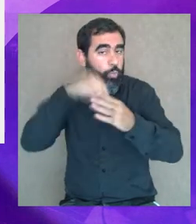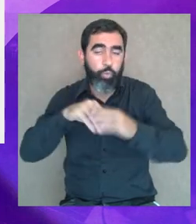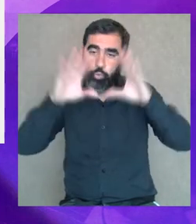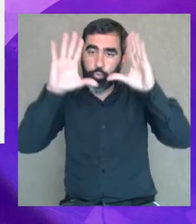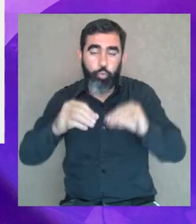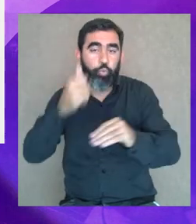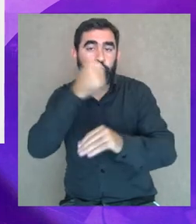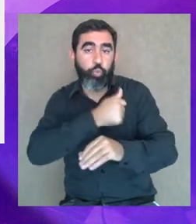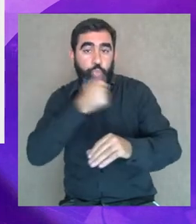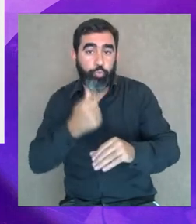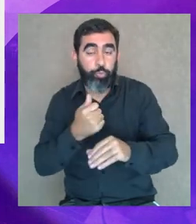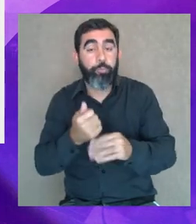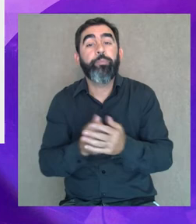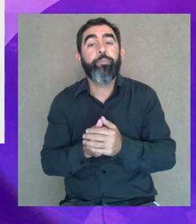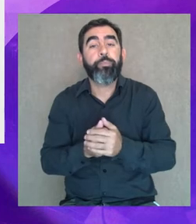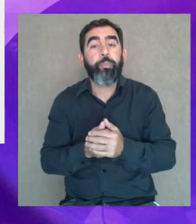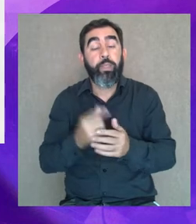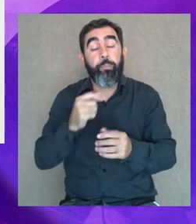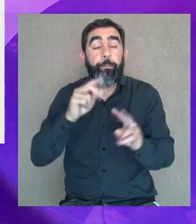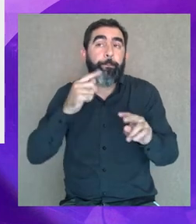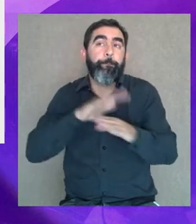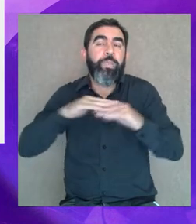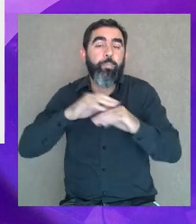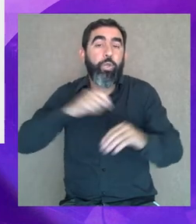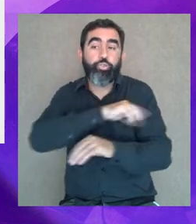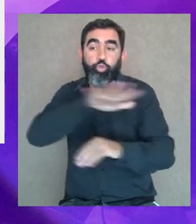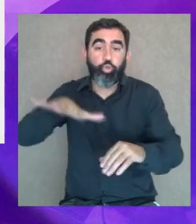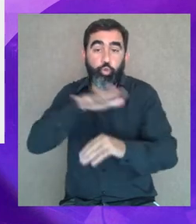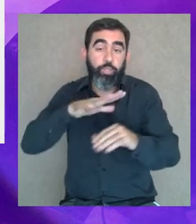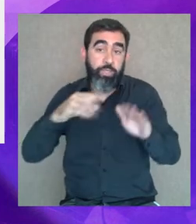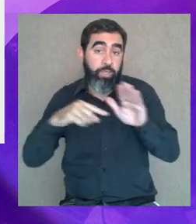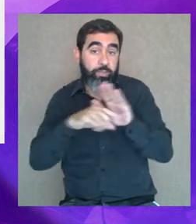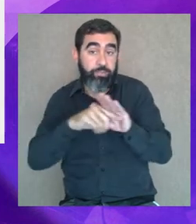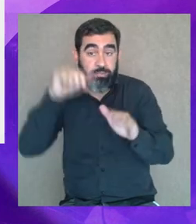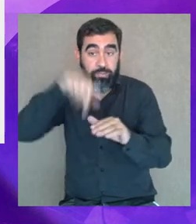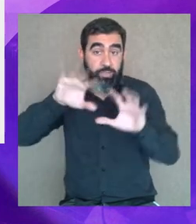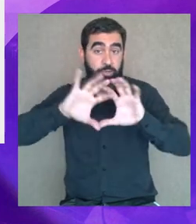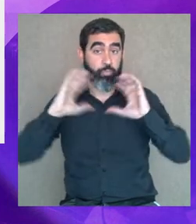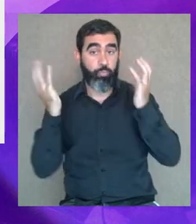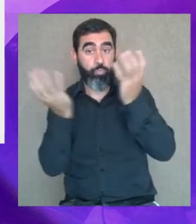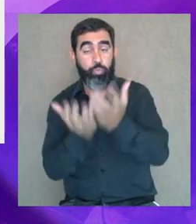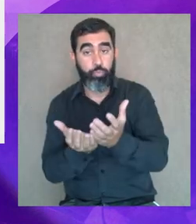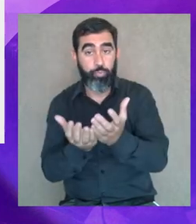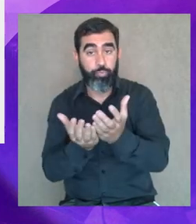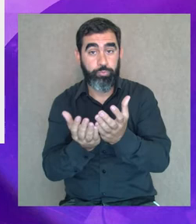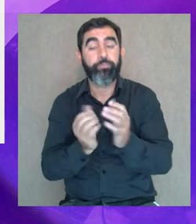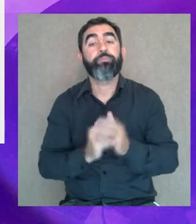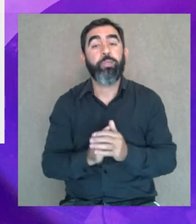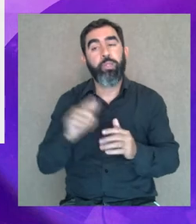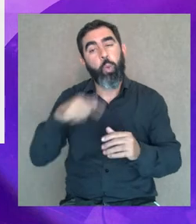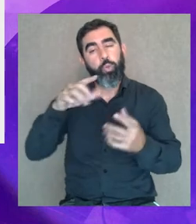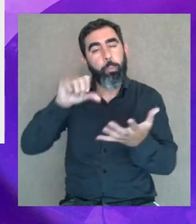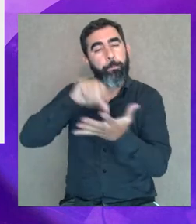completamente resuelto por no hacer nada en las sociedades occidentales a las que pertenecemos y que aunque no tienen otras